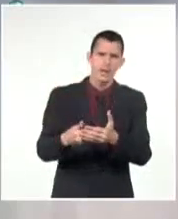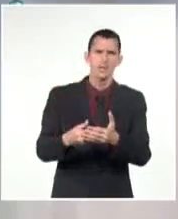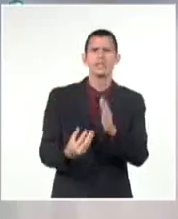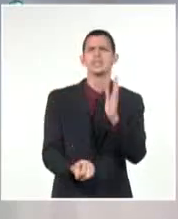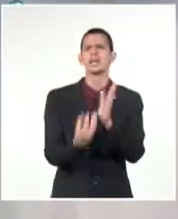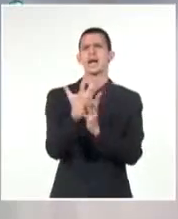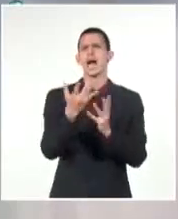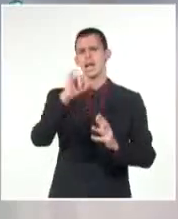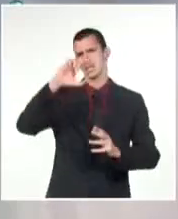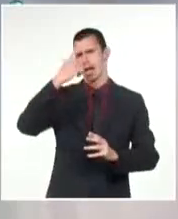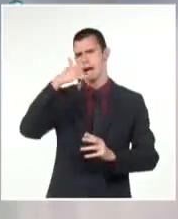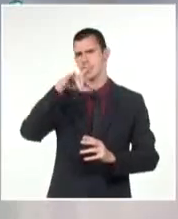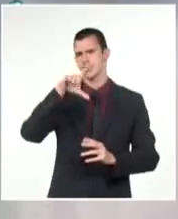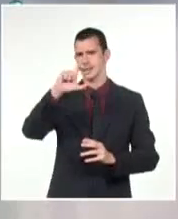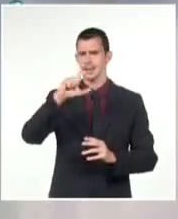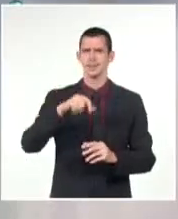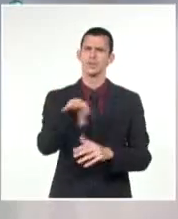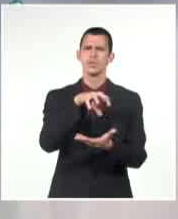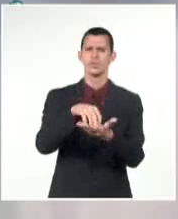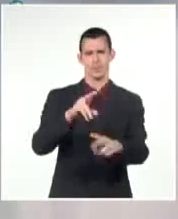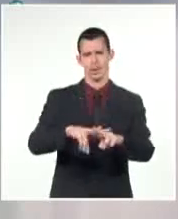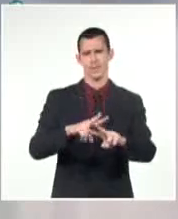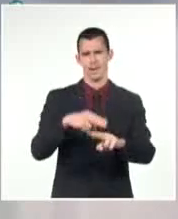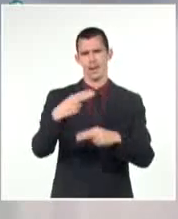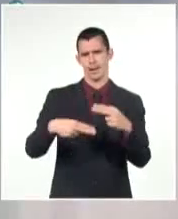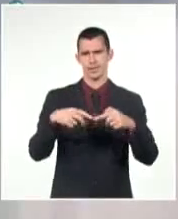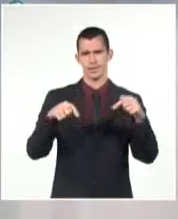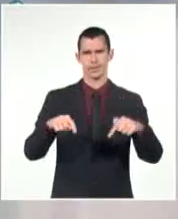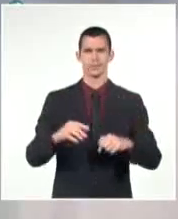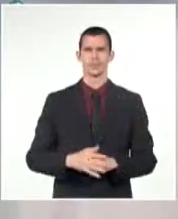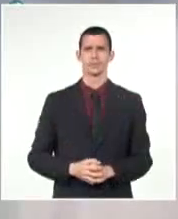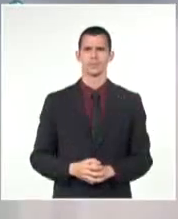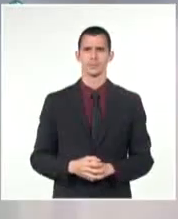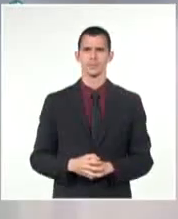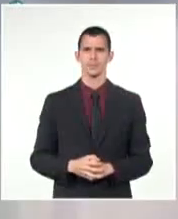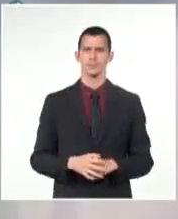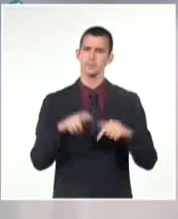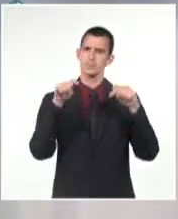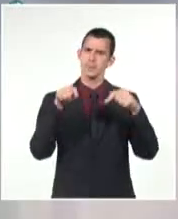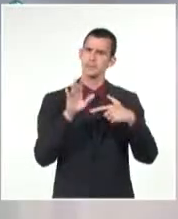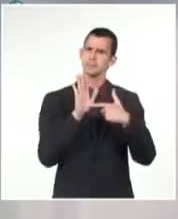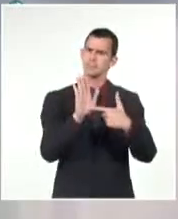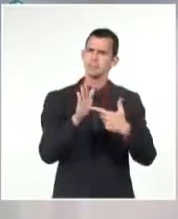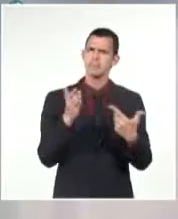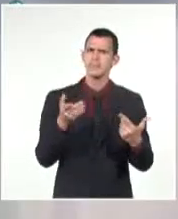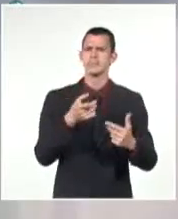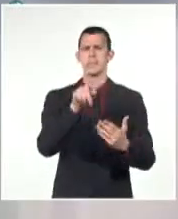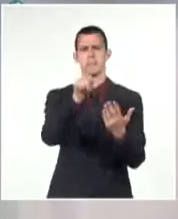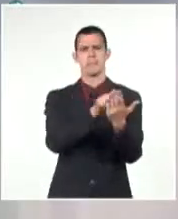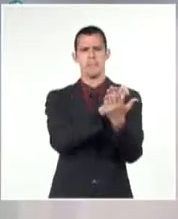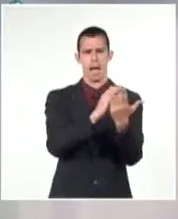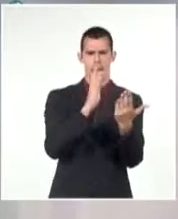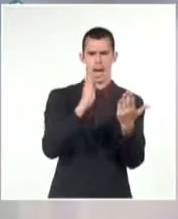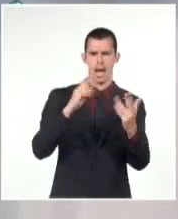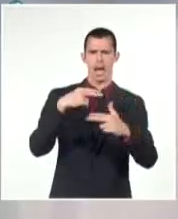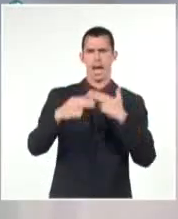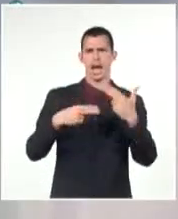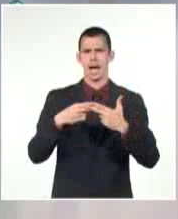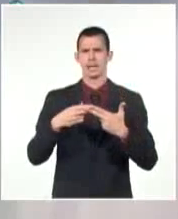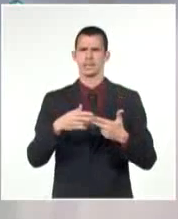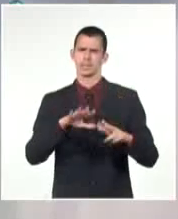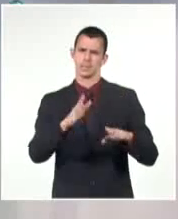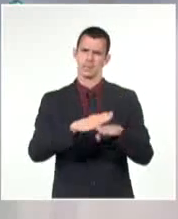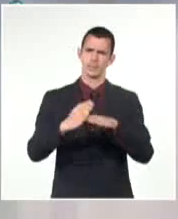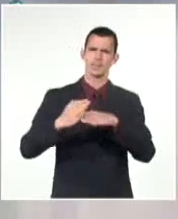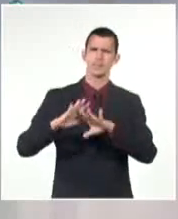Cinematográficos tuvo lugar hoy en la capital cubana. En esta ocasión se dieron a conocer algunas de las acciones más significativas para rendir homenaje